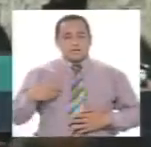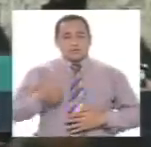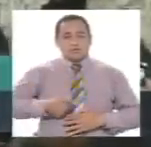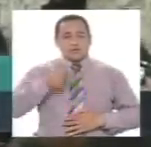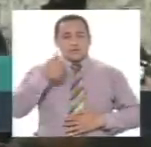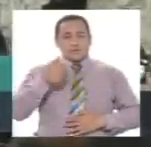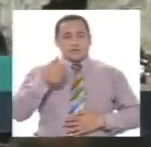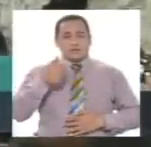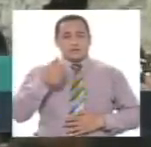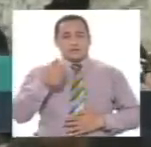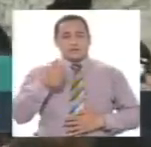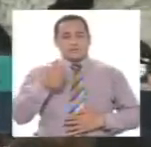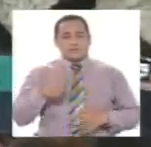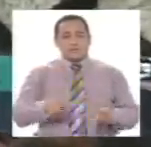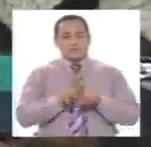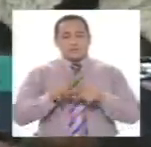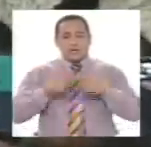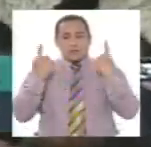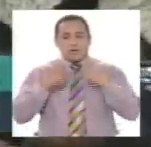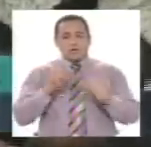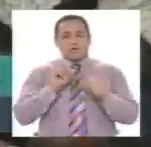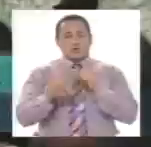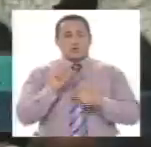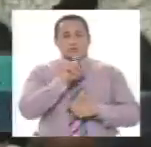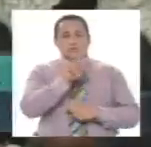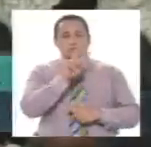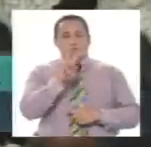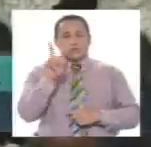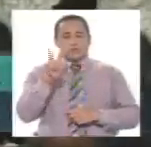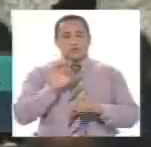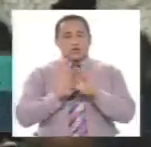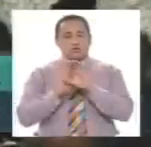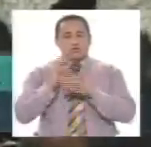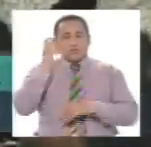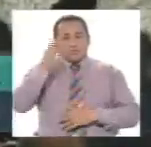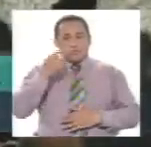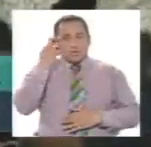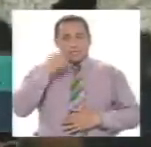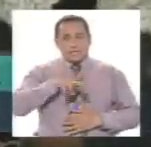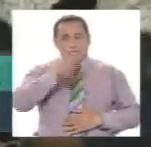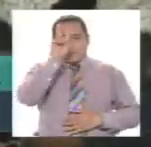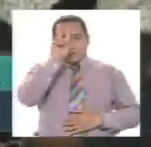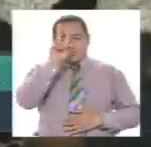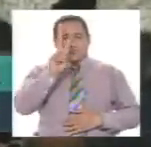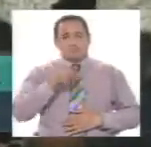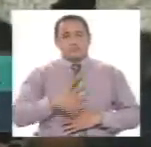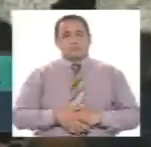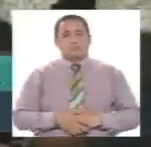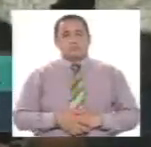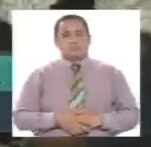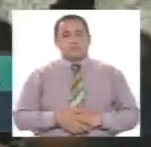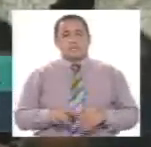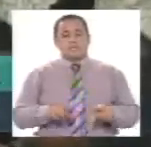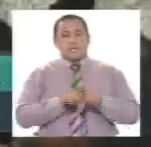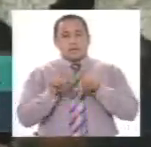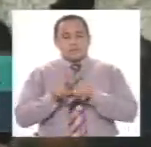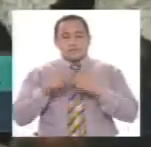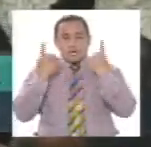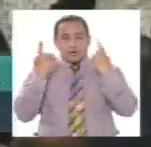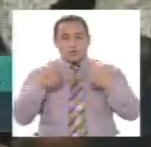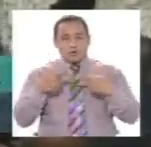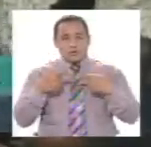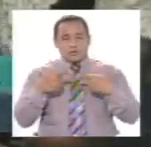Consejo de Ministros, de conformidad con el artículo 122 de la Constitución Política del Perú, y